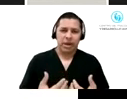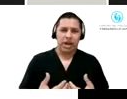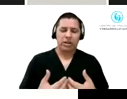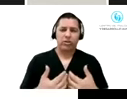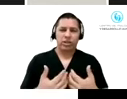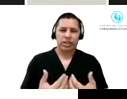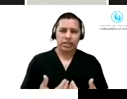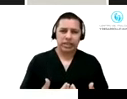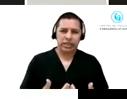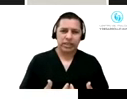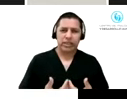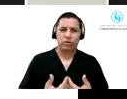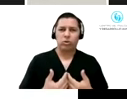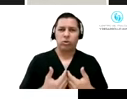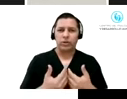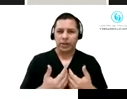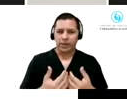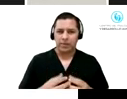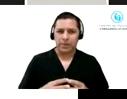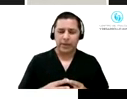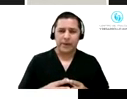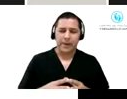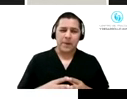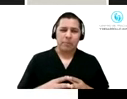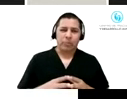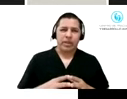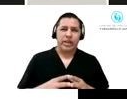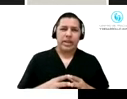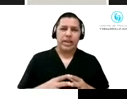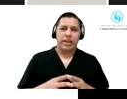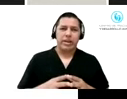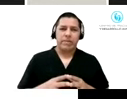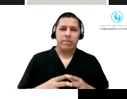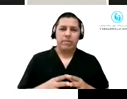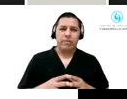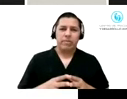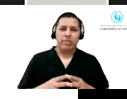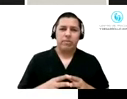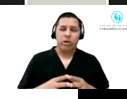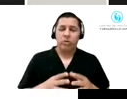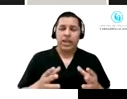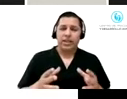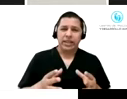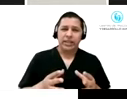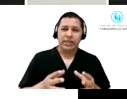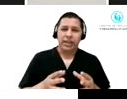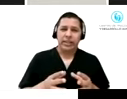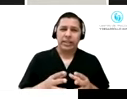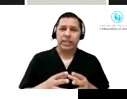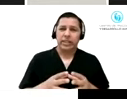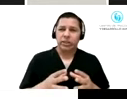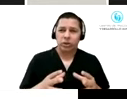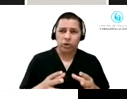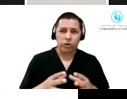sentirse amado, sentirse seguro, ¿verdad? Y los mensajes que reciben